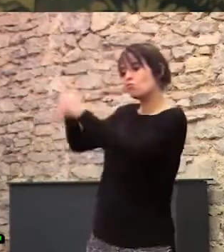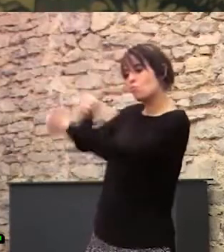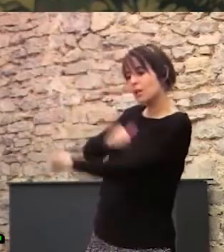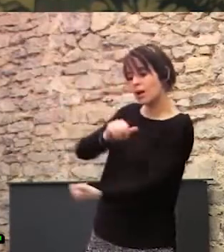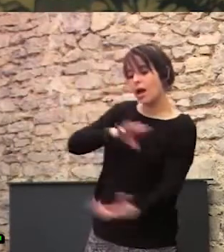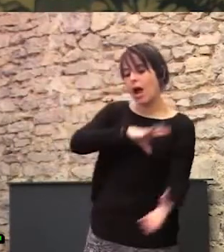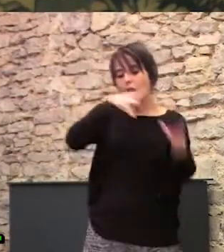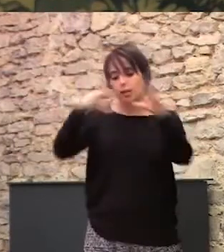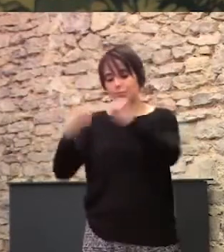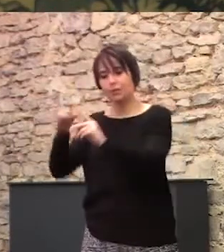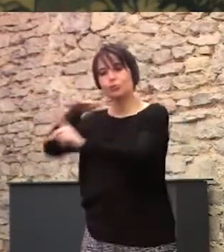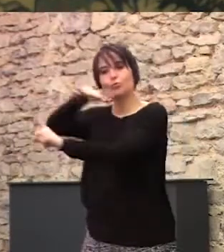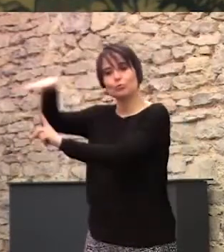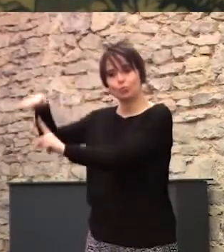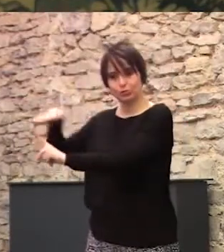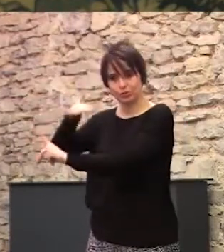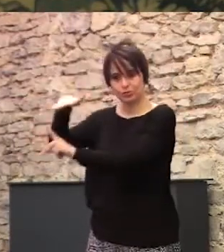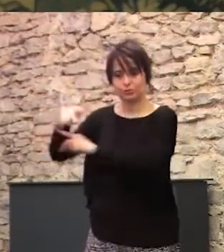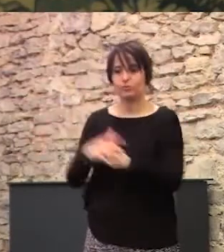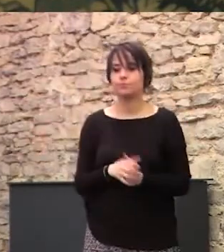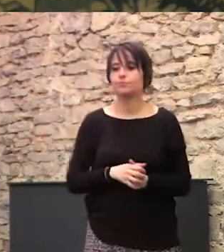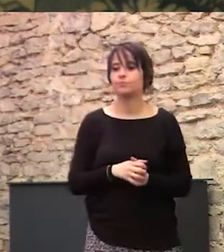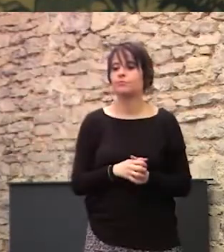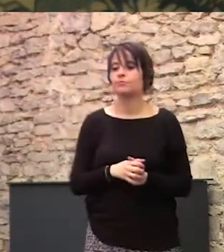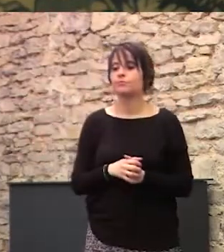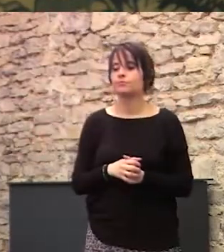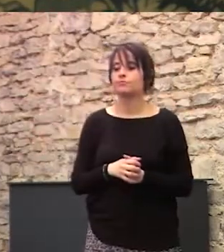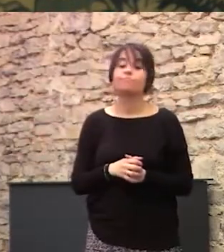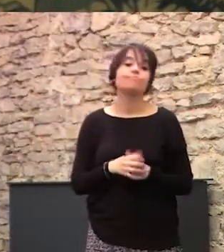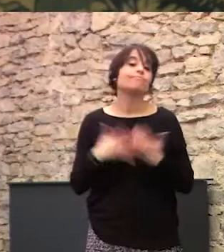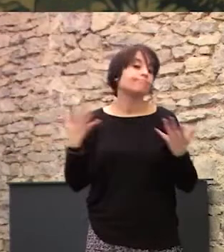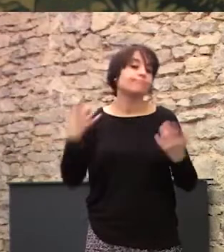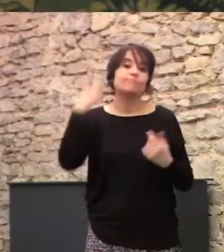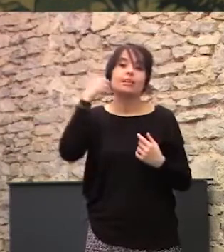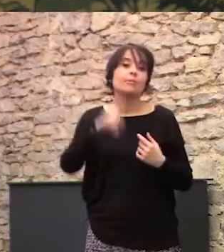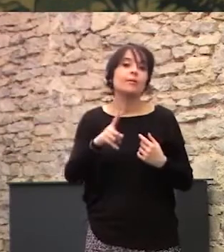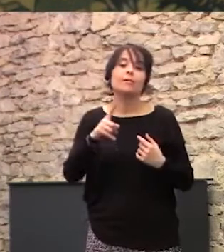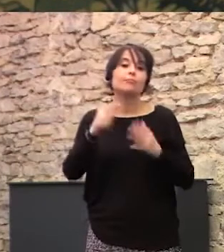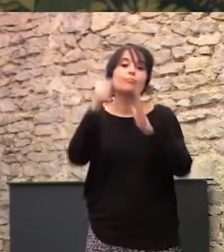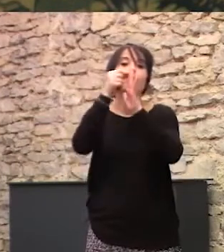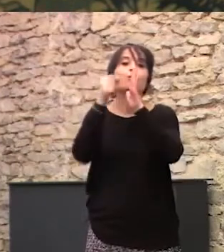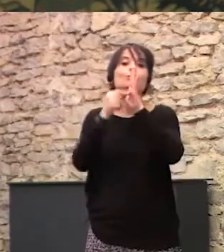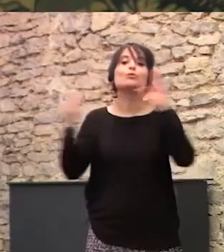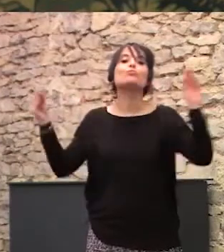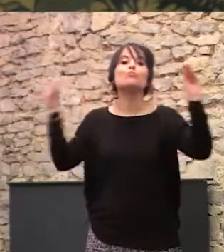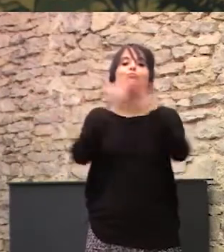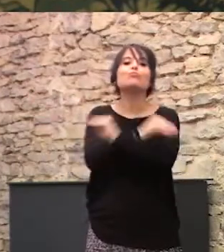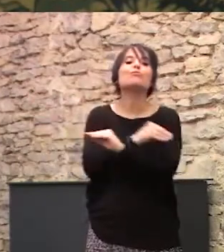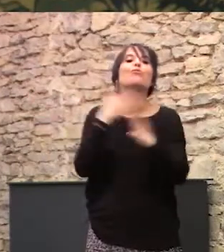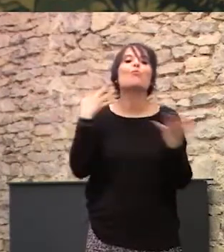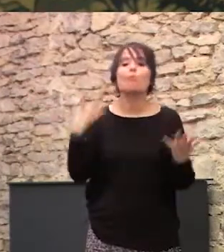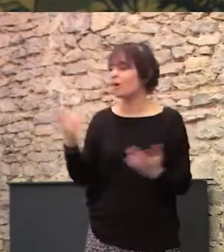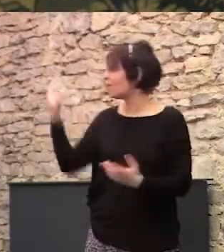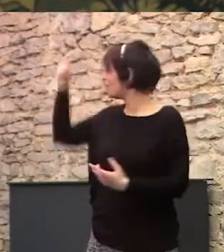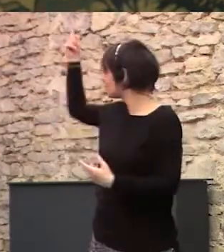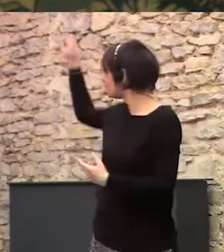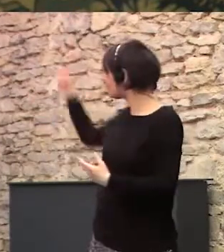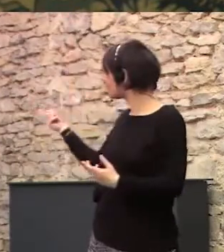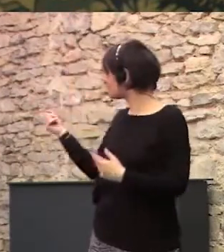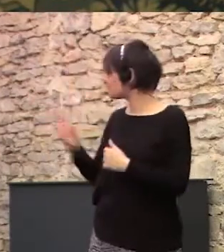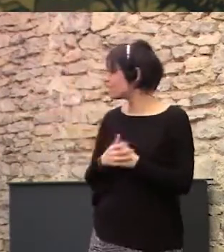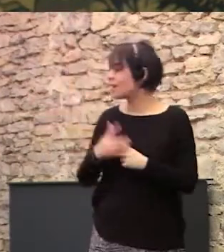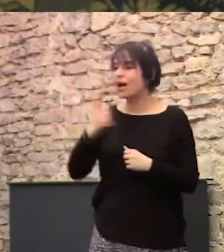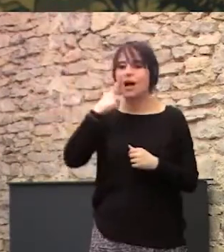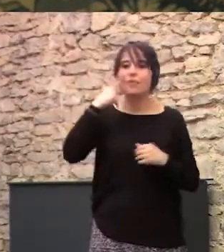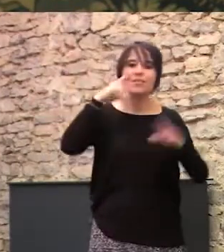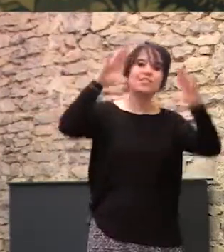evidentemente al contexto. Los puntos de desencuentro, pues, son estos. A veces hay esa tendencia del